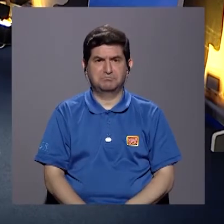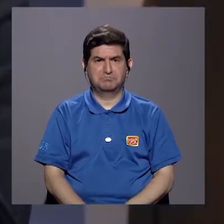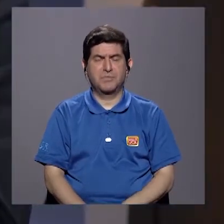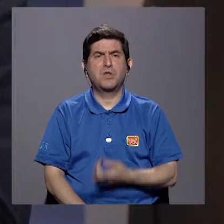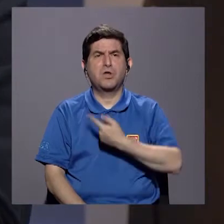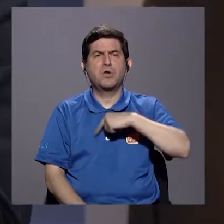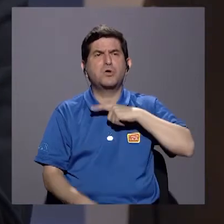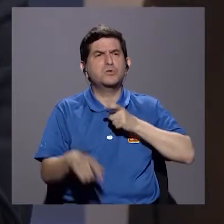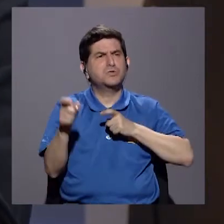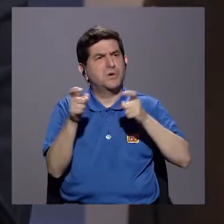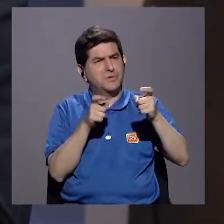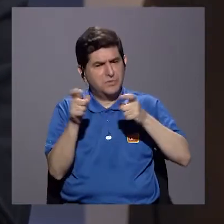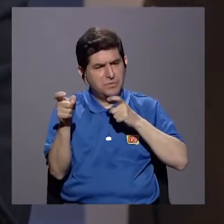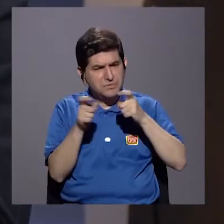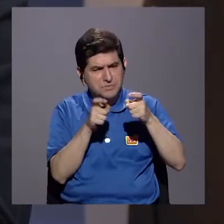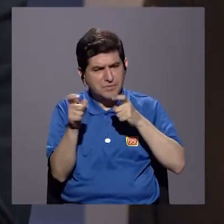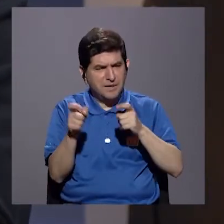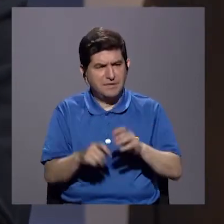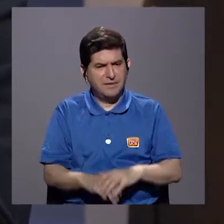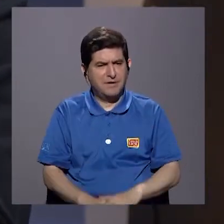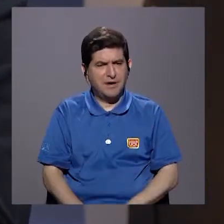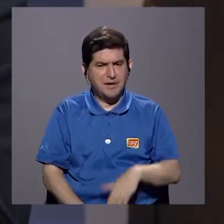aproximadamente? Nosotros manejamos